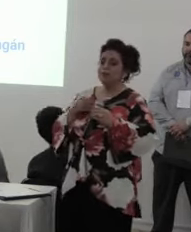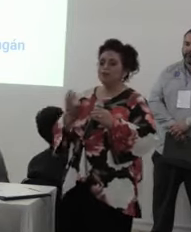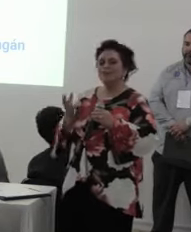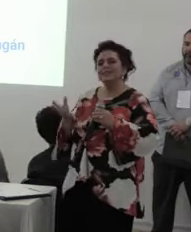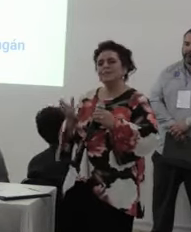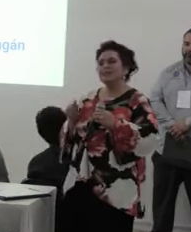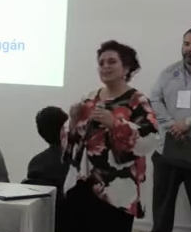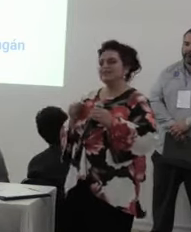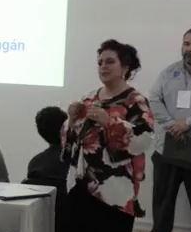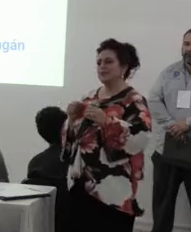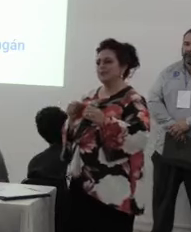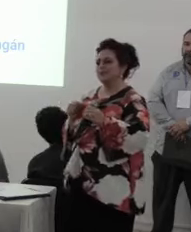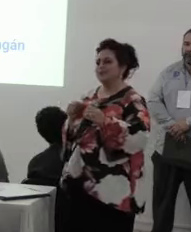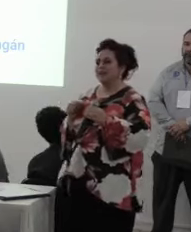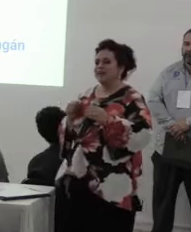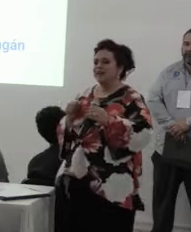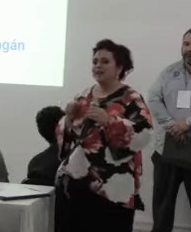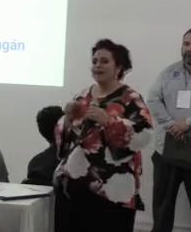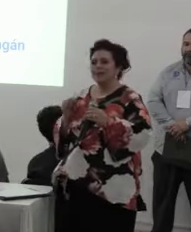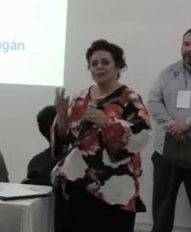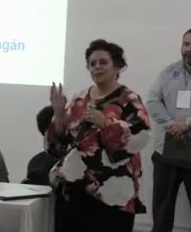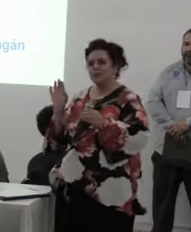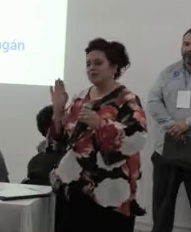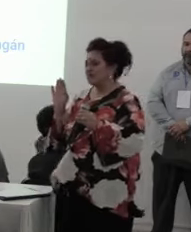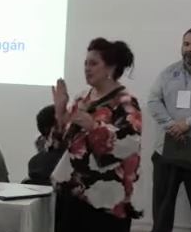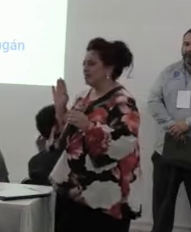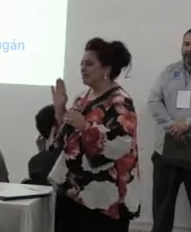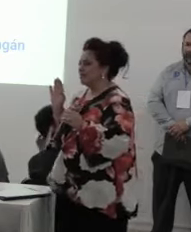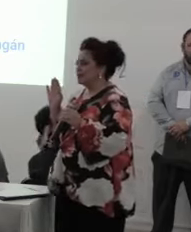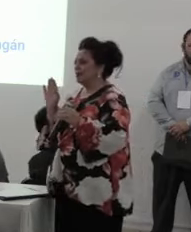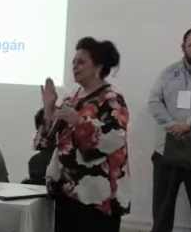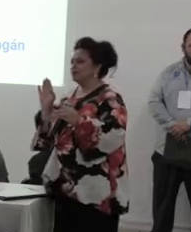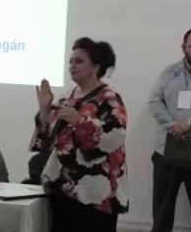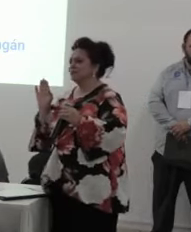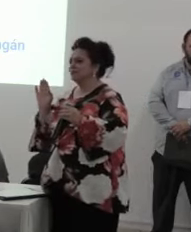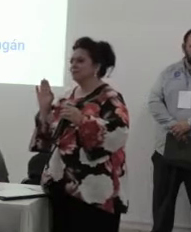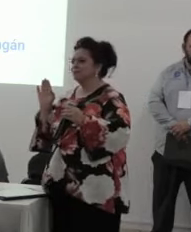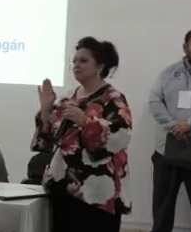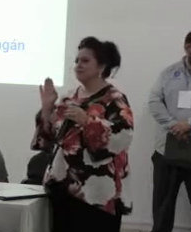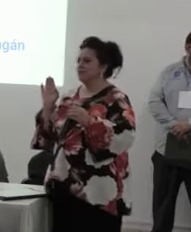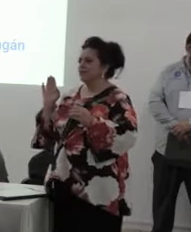ciudadanos. Esa es la participación. Hay 2 formas de participar.